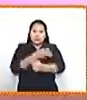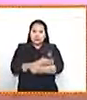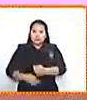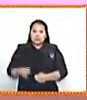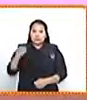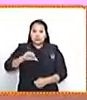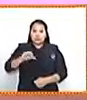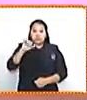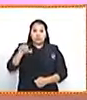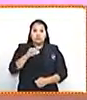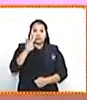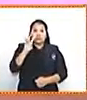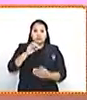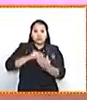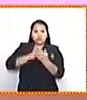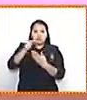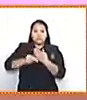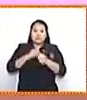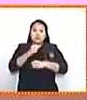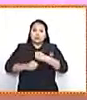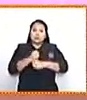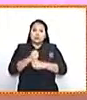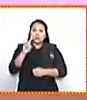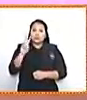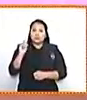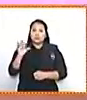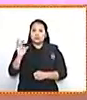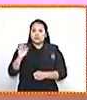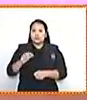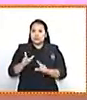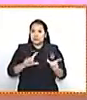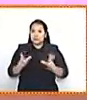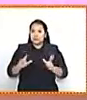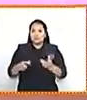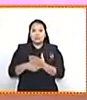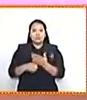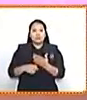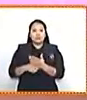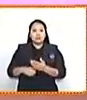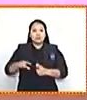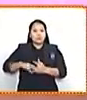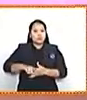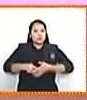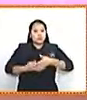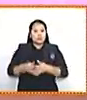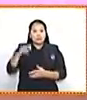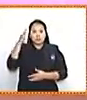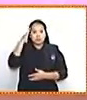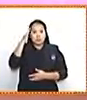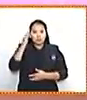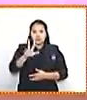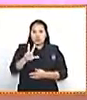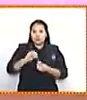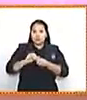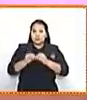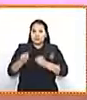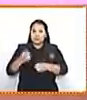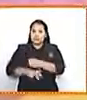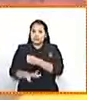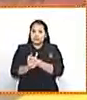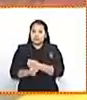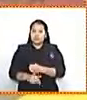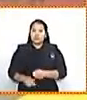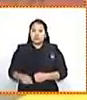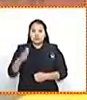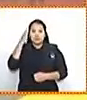de noviembre del año 2019. Y los invito a preparar su boleto porque vamos a iniciar conociendo los tres números de Pega 3. Primer